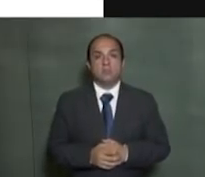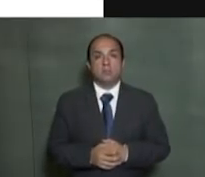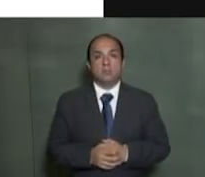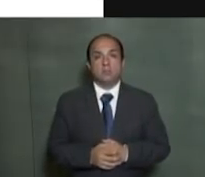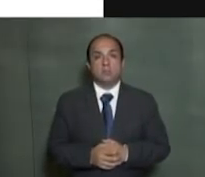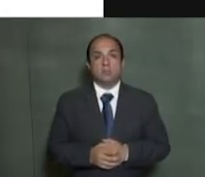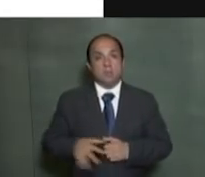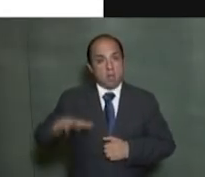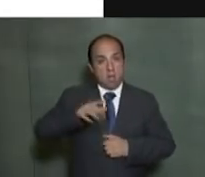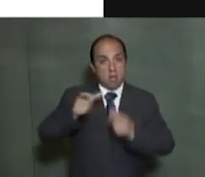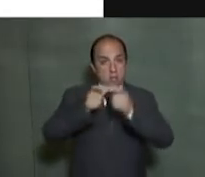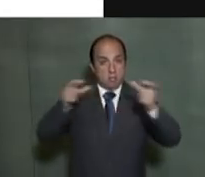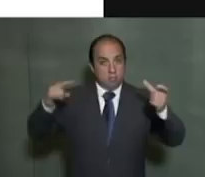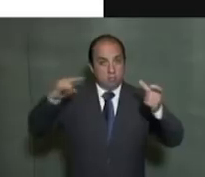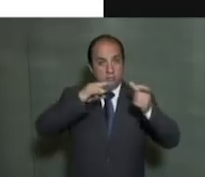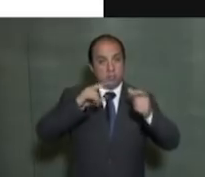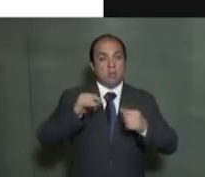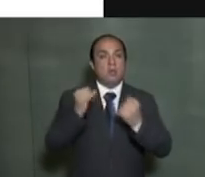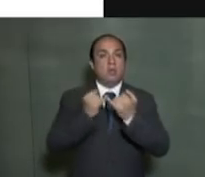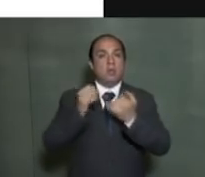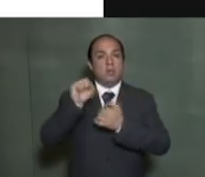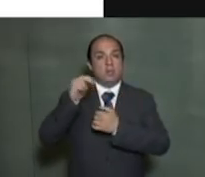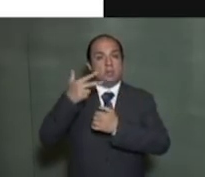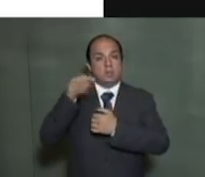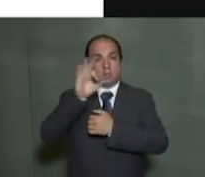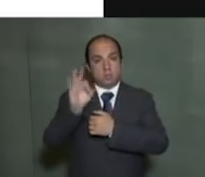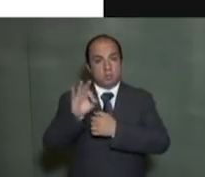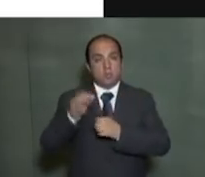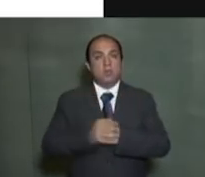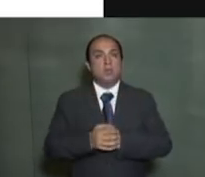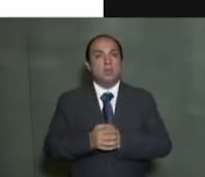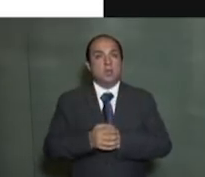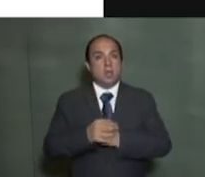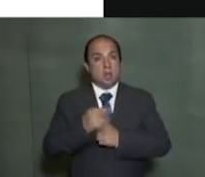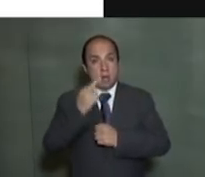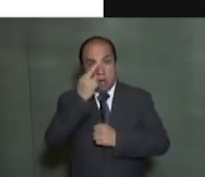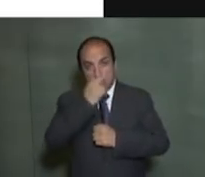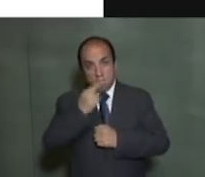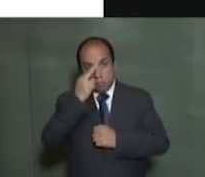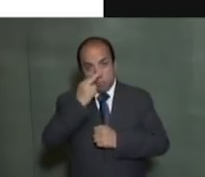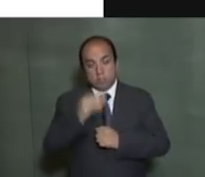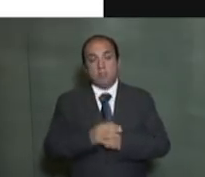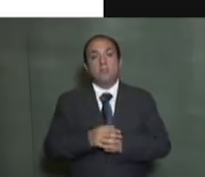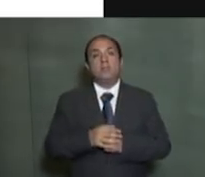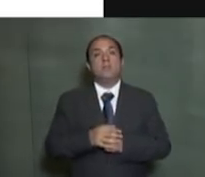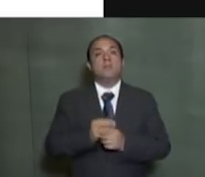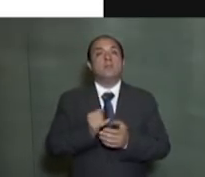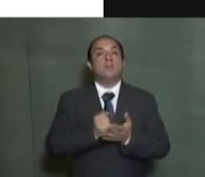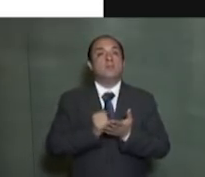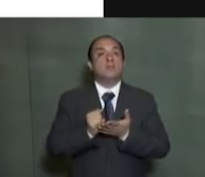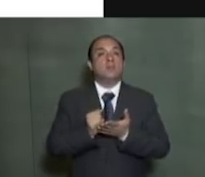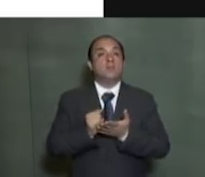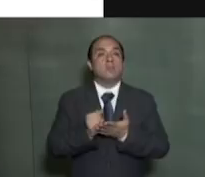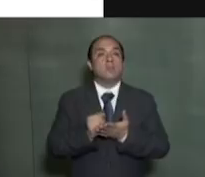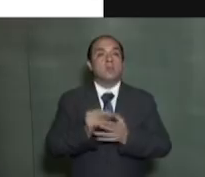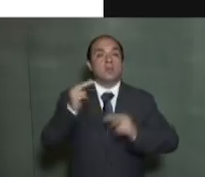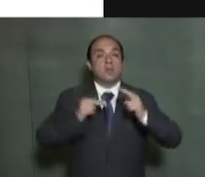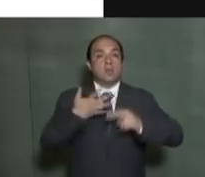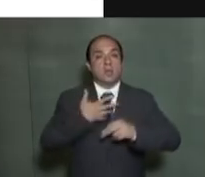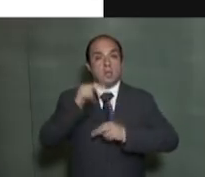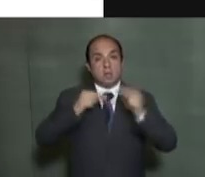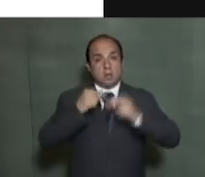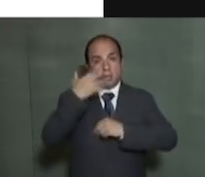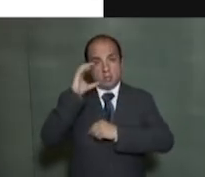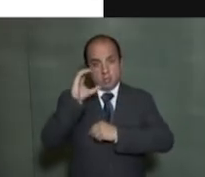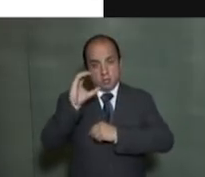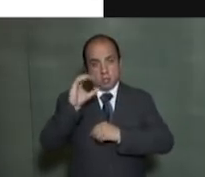viaducto elevado, así como en el 68% de los casos determinamos que los tramos están en grado C, es decir, que lo único